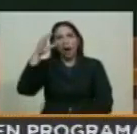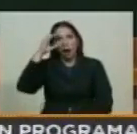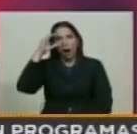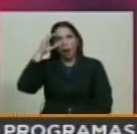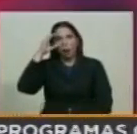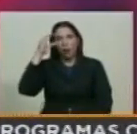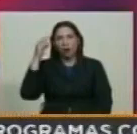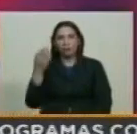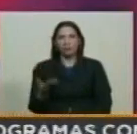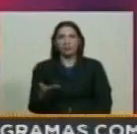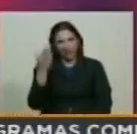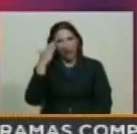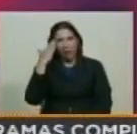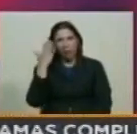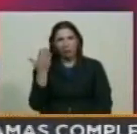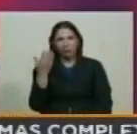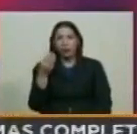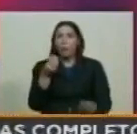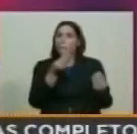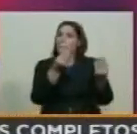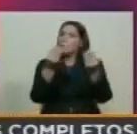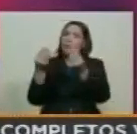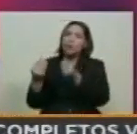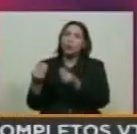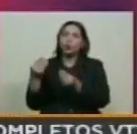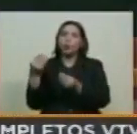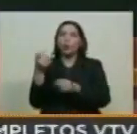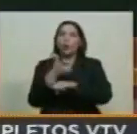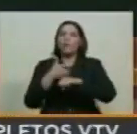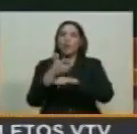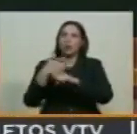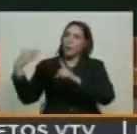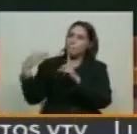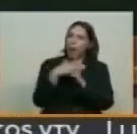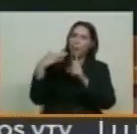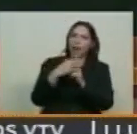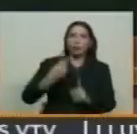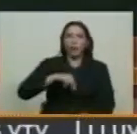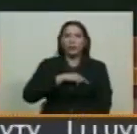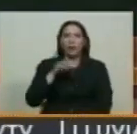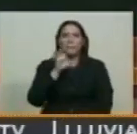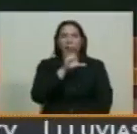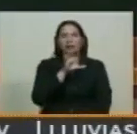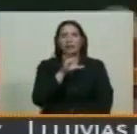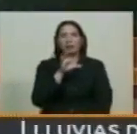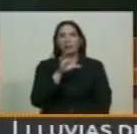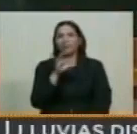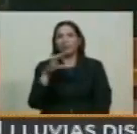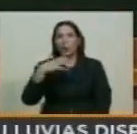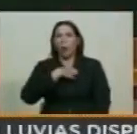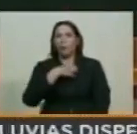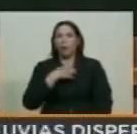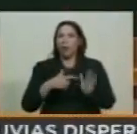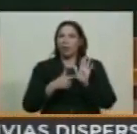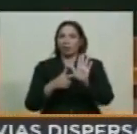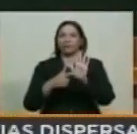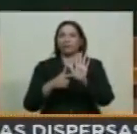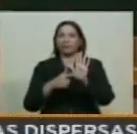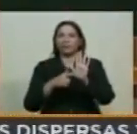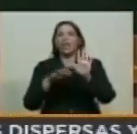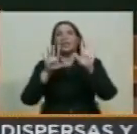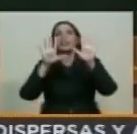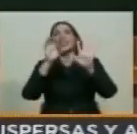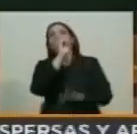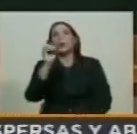de los gobiernos que hoy agreden a nuestra patria no pueden mostrar ni siquiera el 10% de